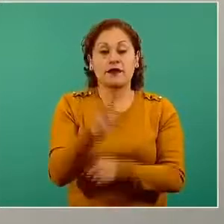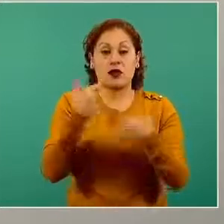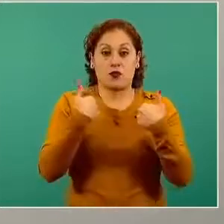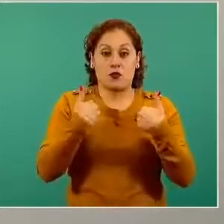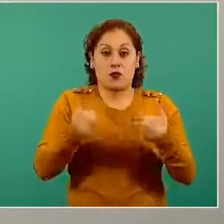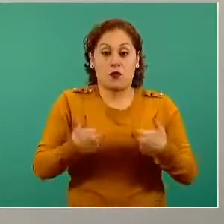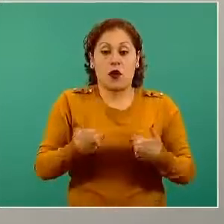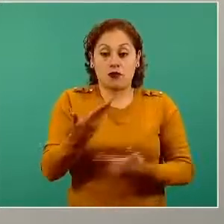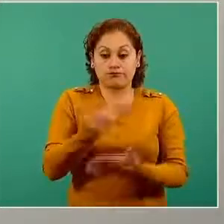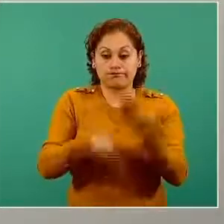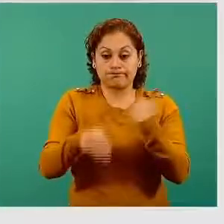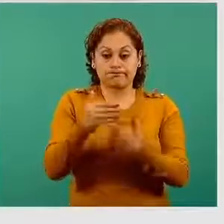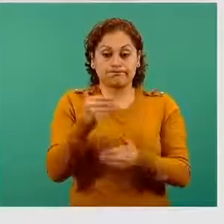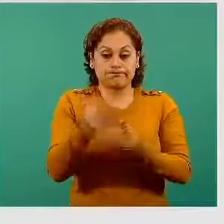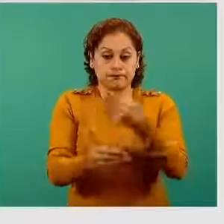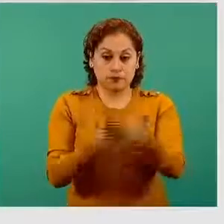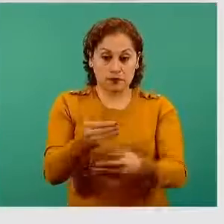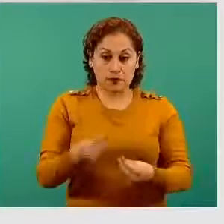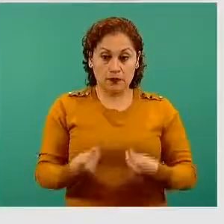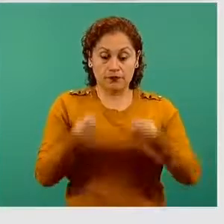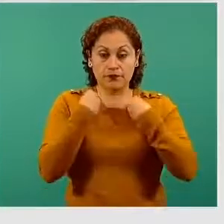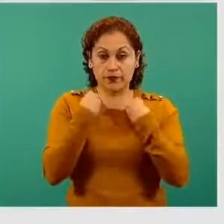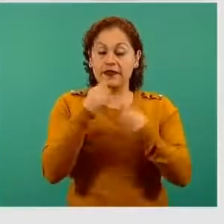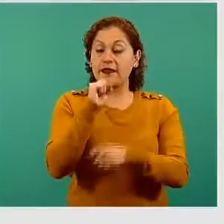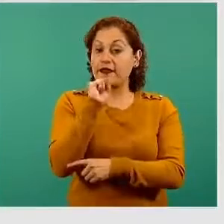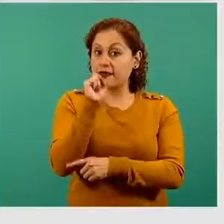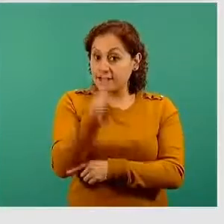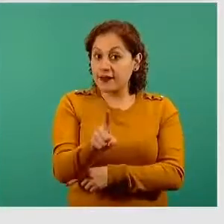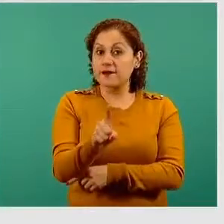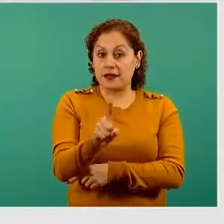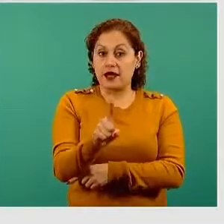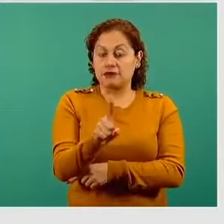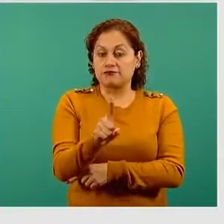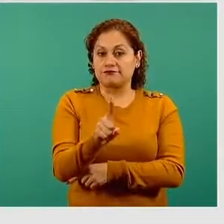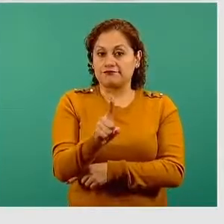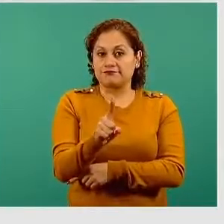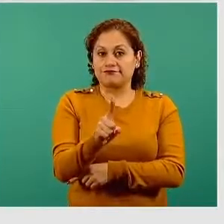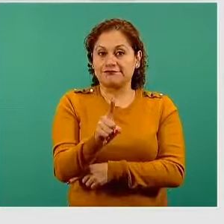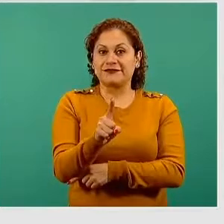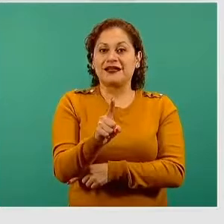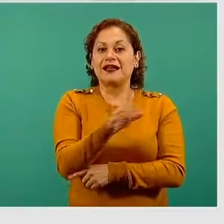que también contribuye con la salud y la vida de las personas. Entonces, un